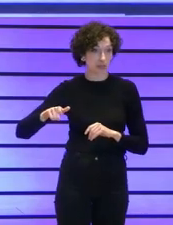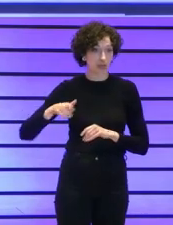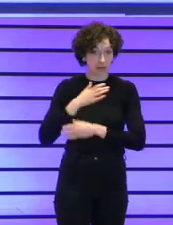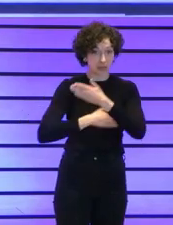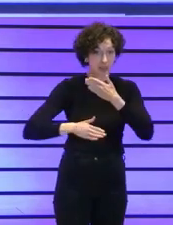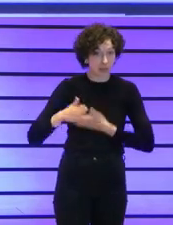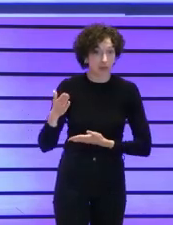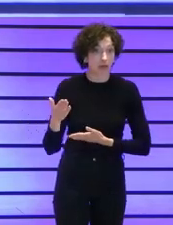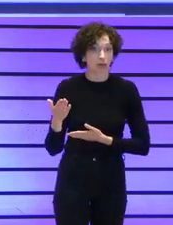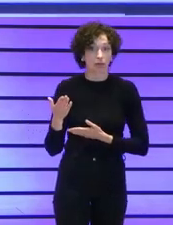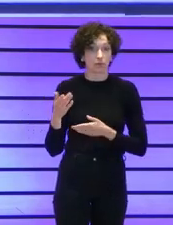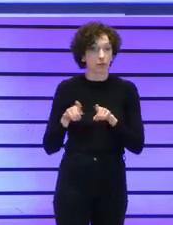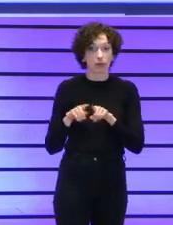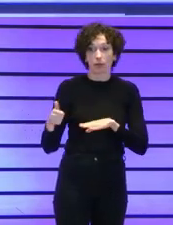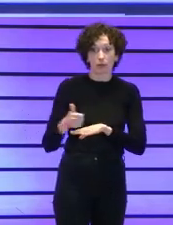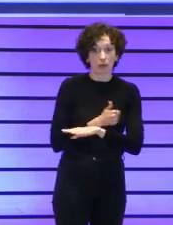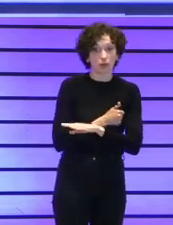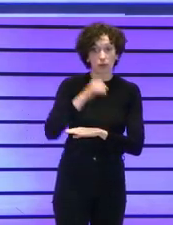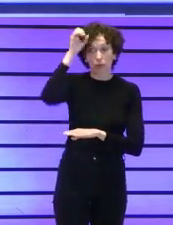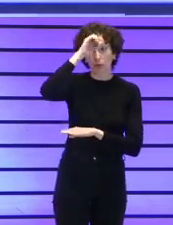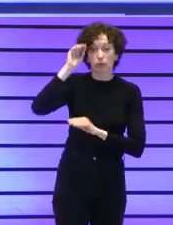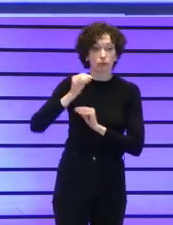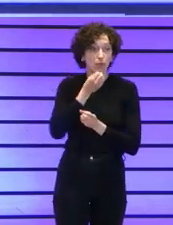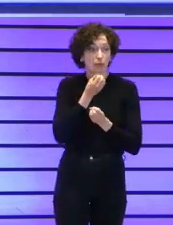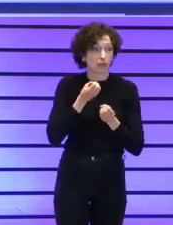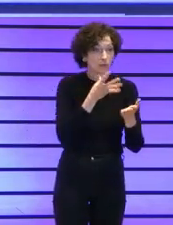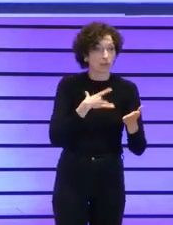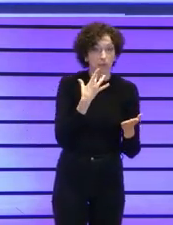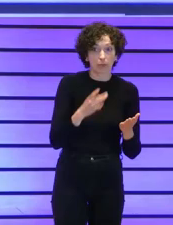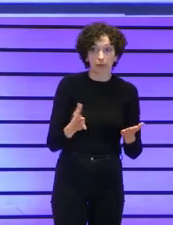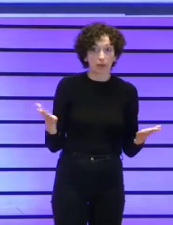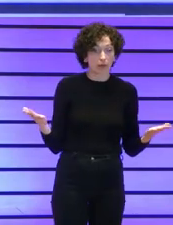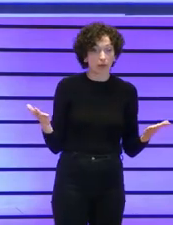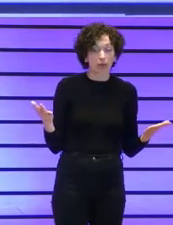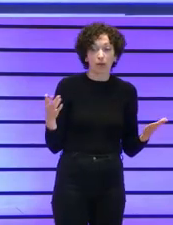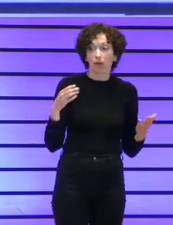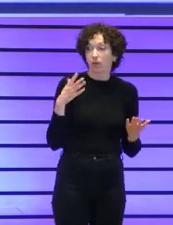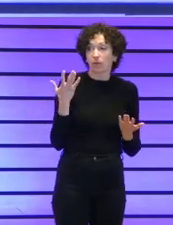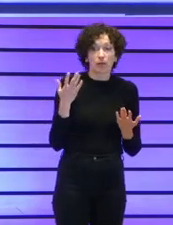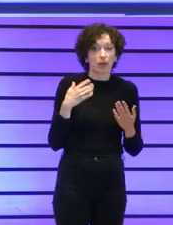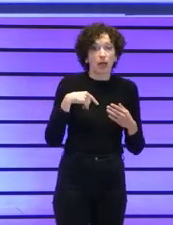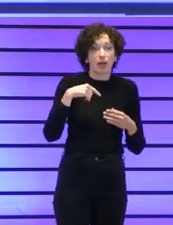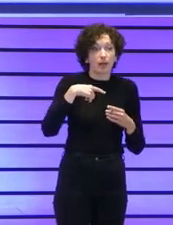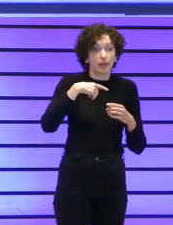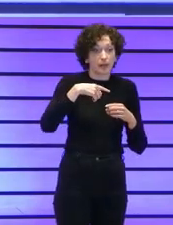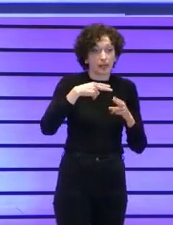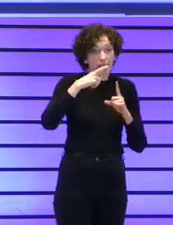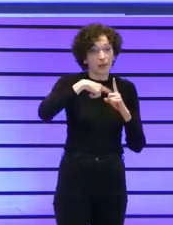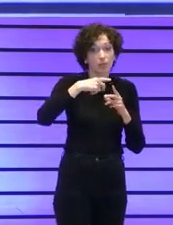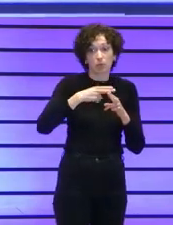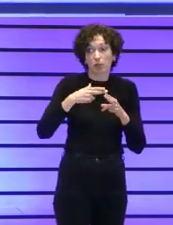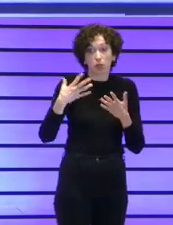con discapacidad como ciudadanos, a nivel, por supuesto, de todos los niveles políticos, ¿no?